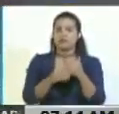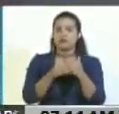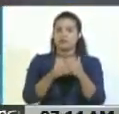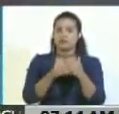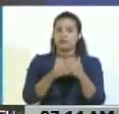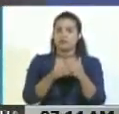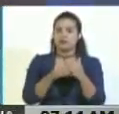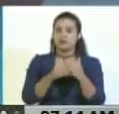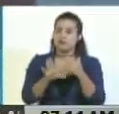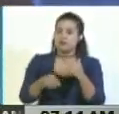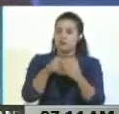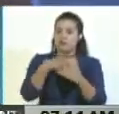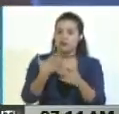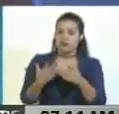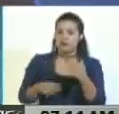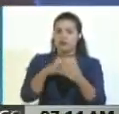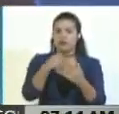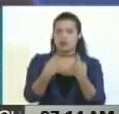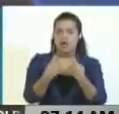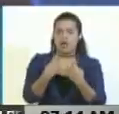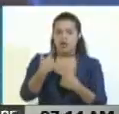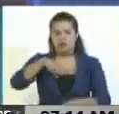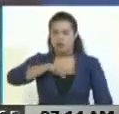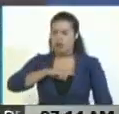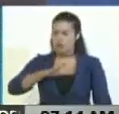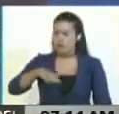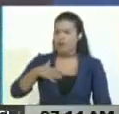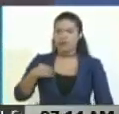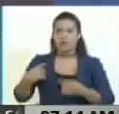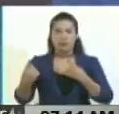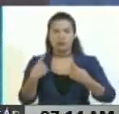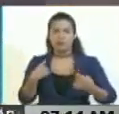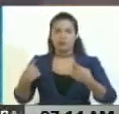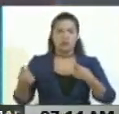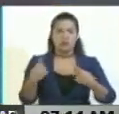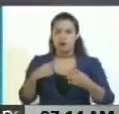digamos, nosotros podemos conversarlo cotidianamente entre los venezolanos.